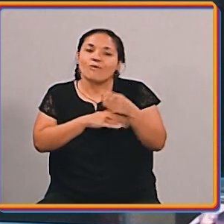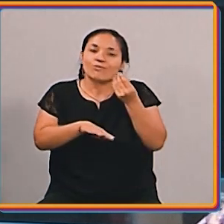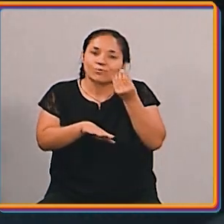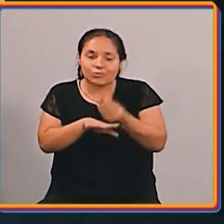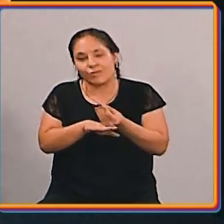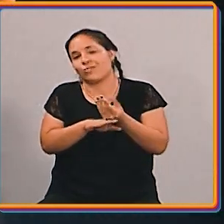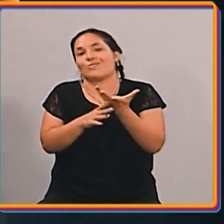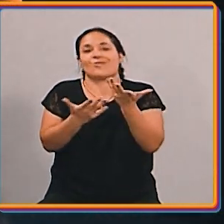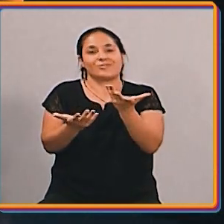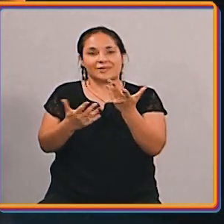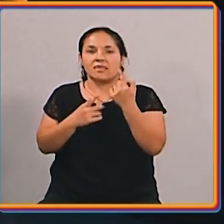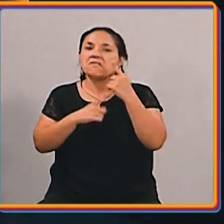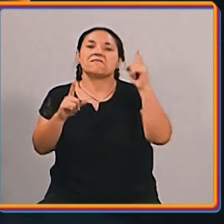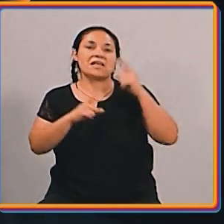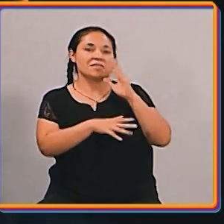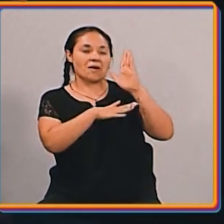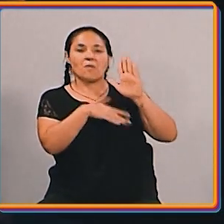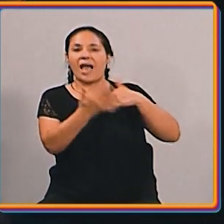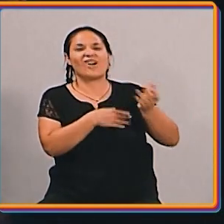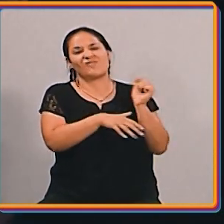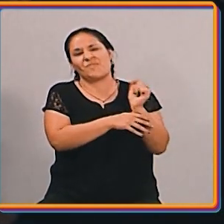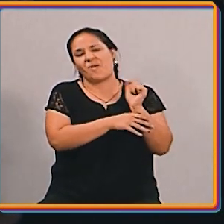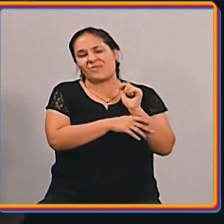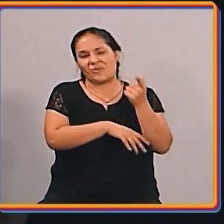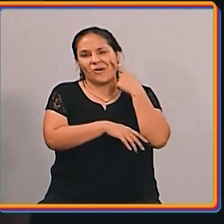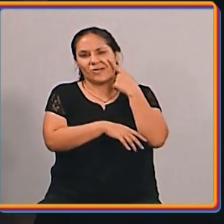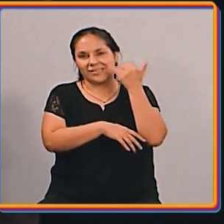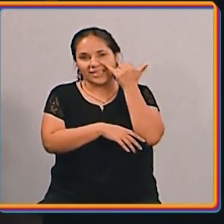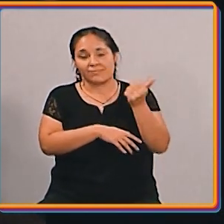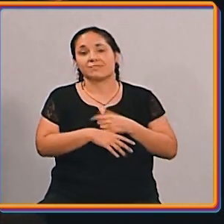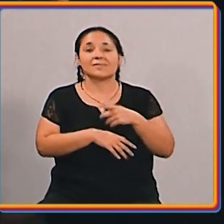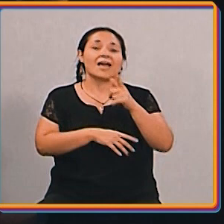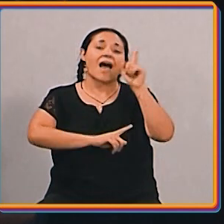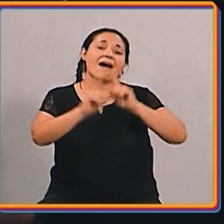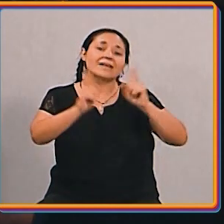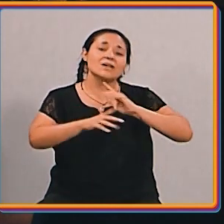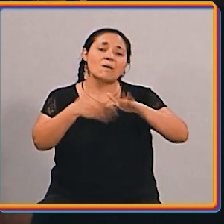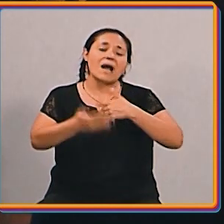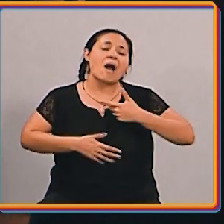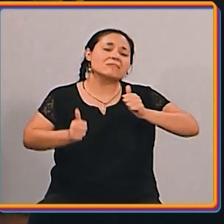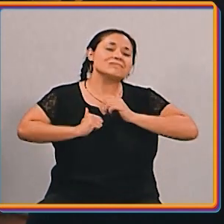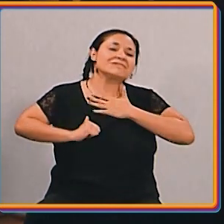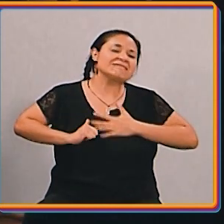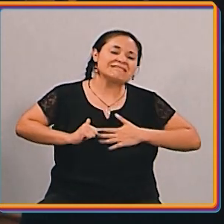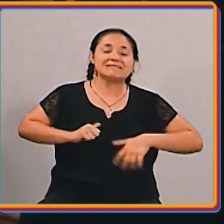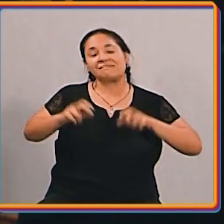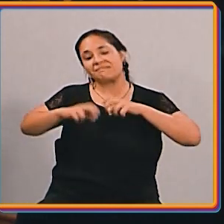conocemos. Justamente, su intención es despojarnos de la pasividad con la que estamos acostumbrados a jugar